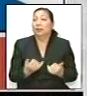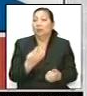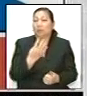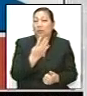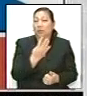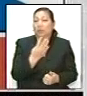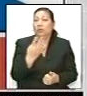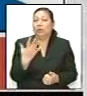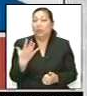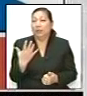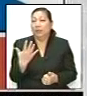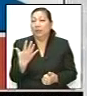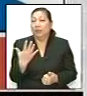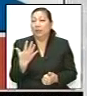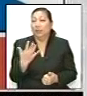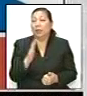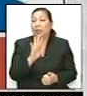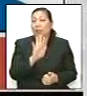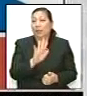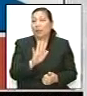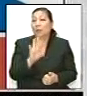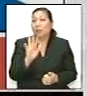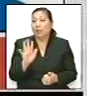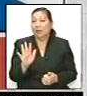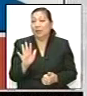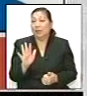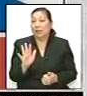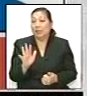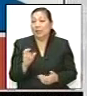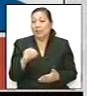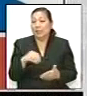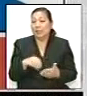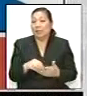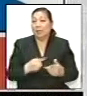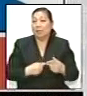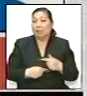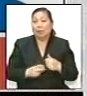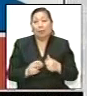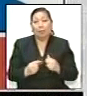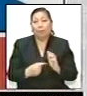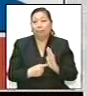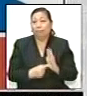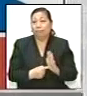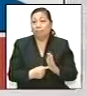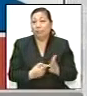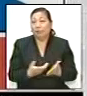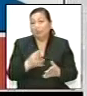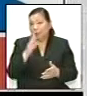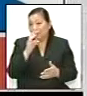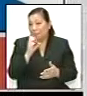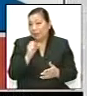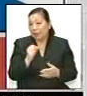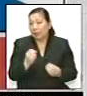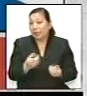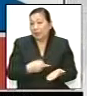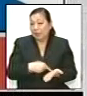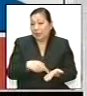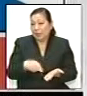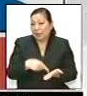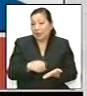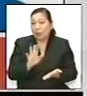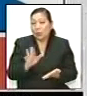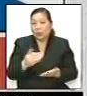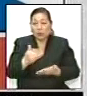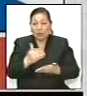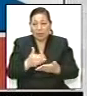45 de los 55 estados oradores que han venido no representados por sus embajadas sino que han enviado a